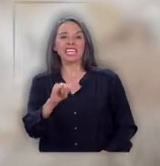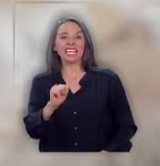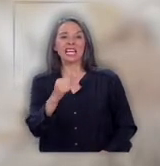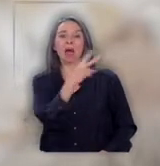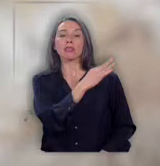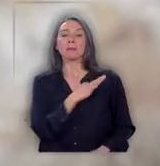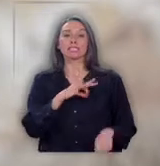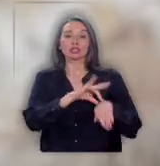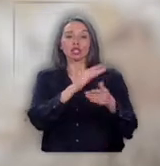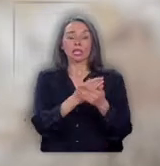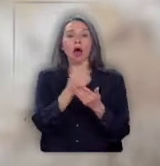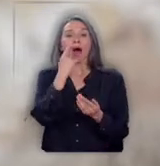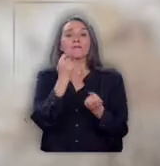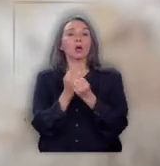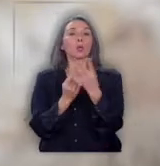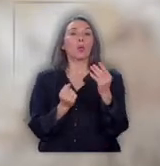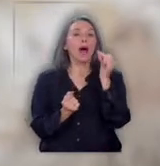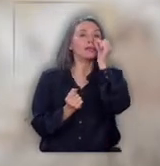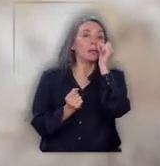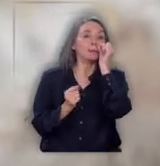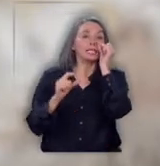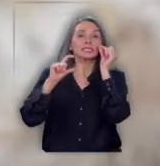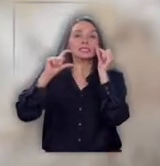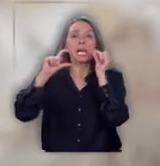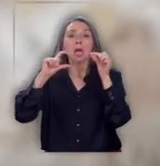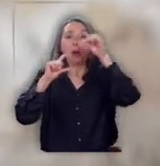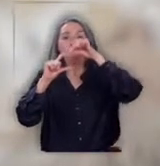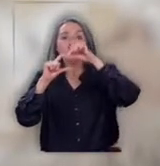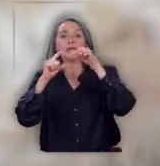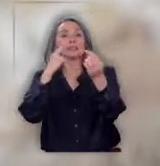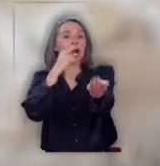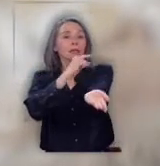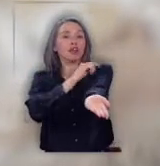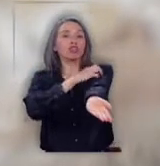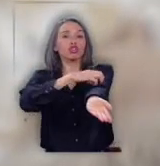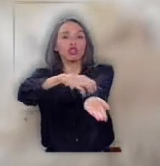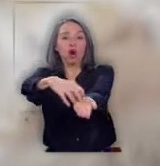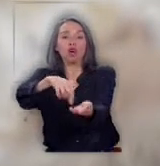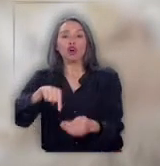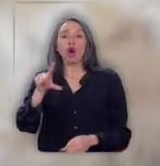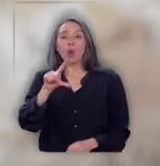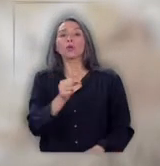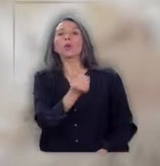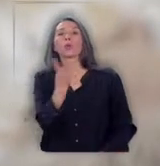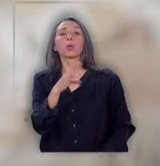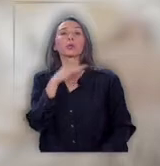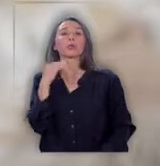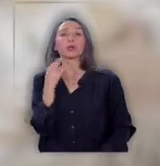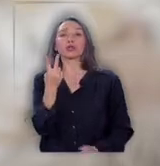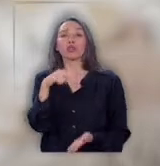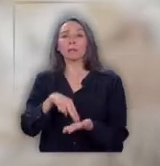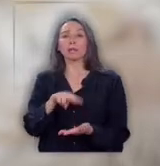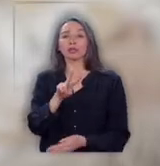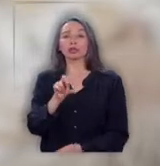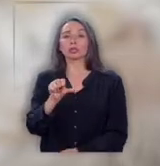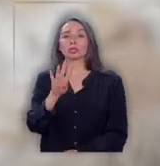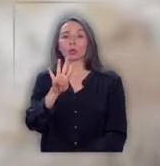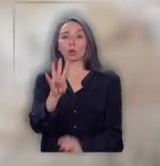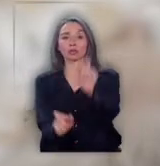comparando los pcrs y las muestras tomadas en todo el país lo que hasta este lunes en cumbre a los fallecidos en